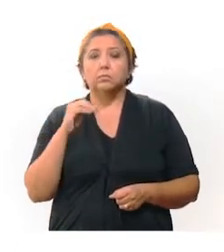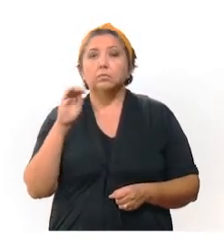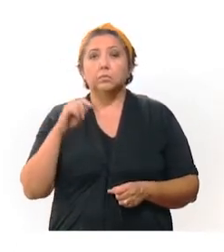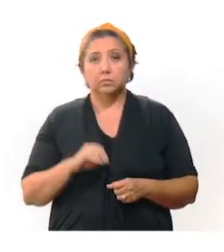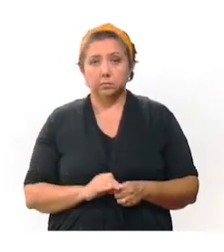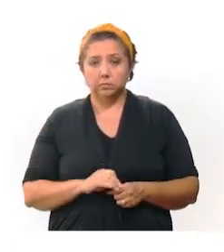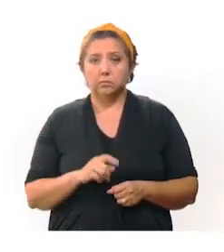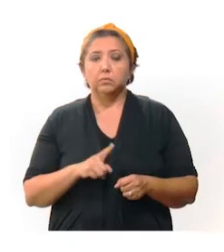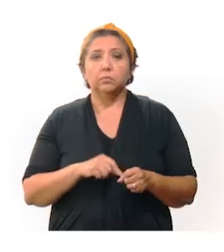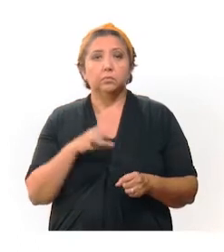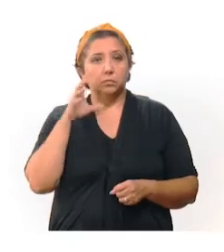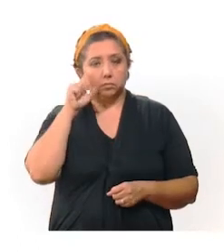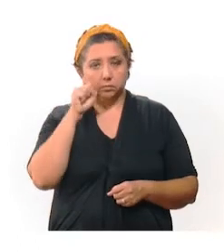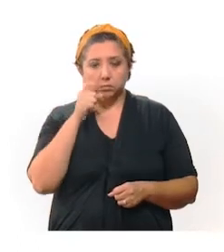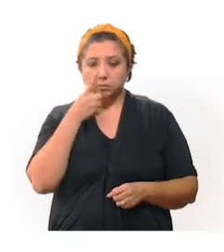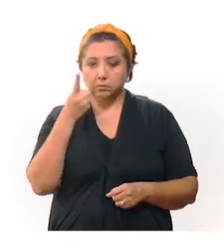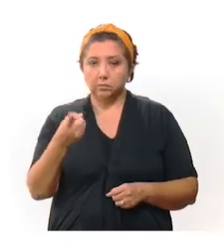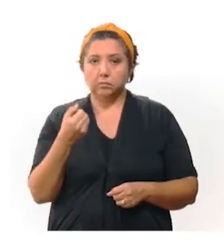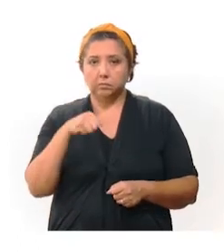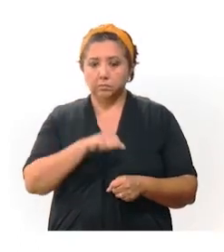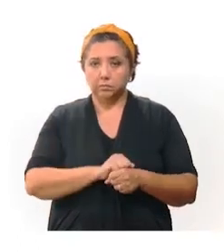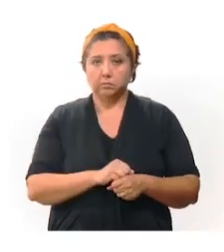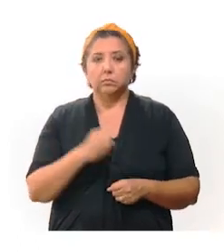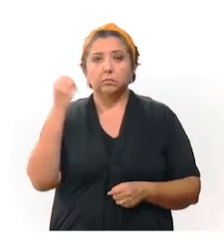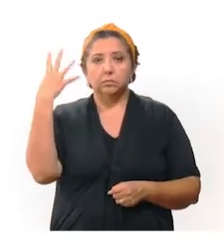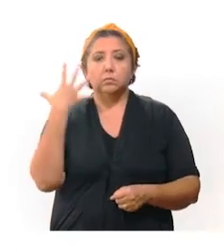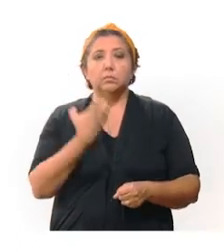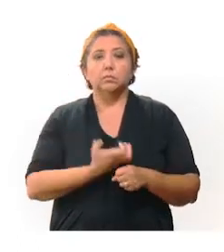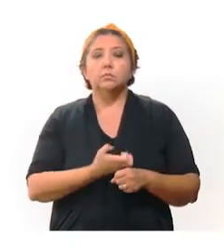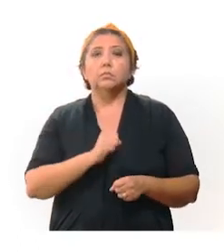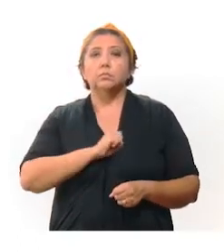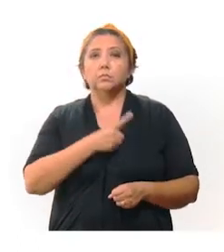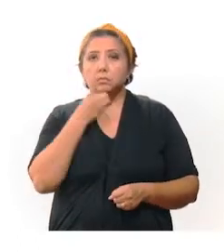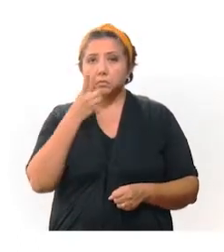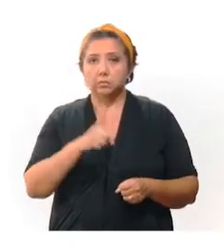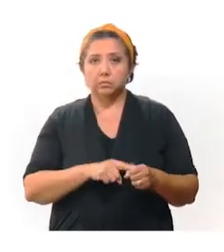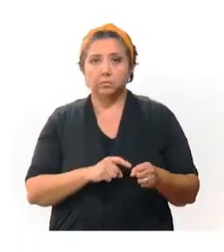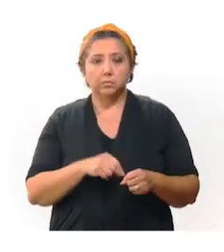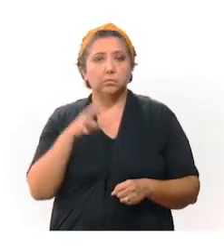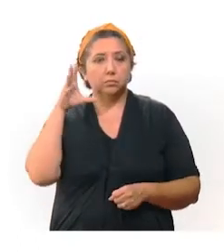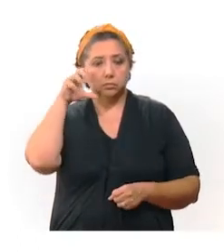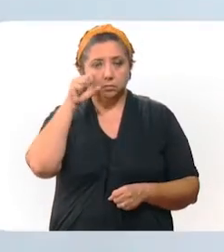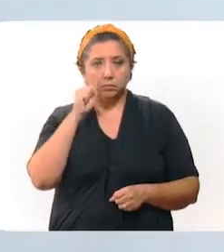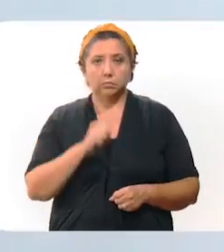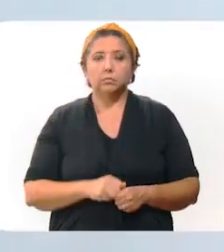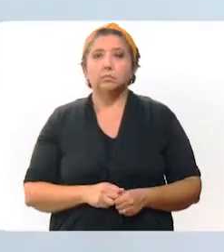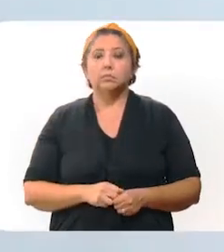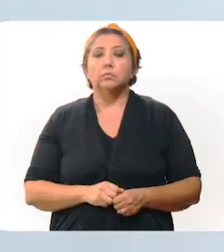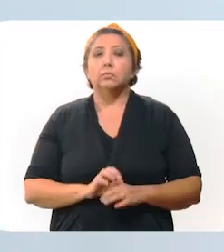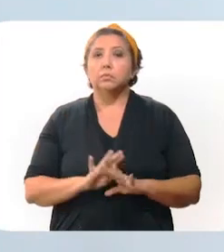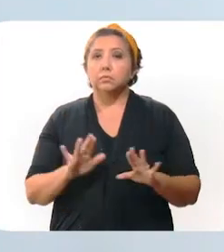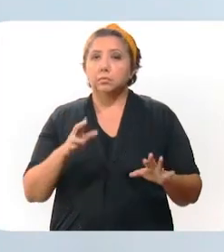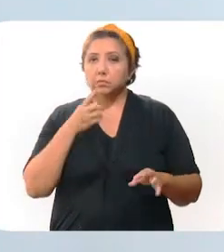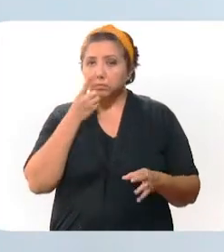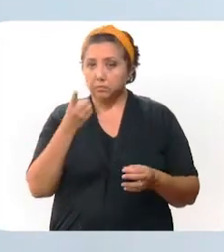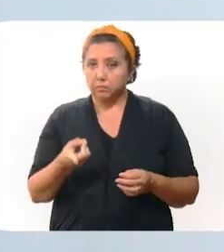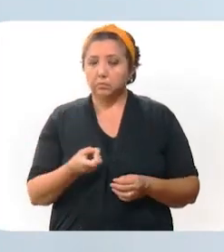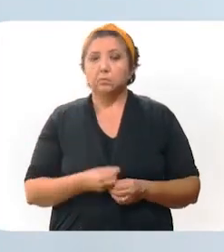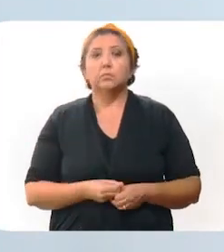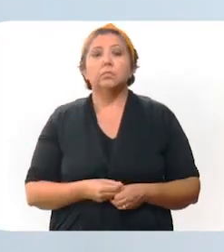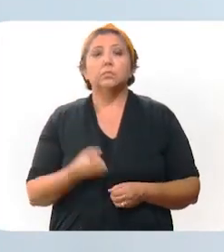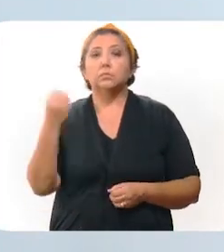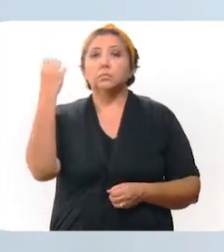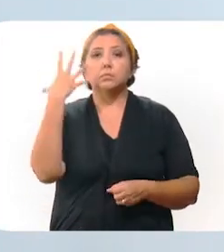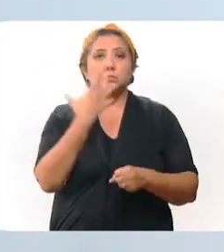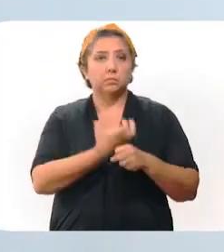naranja y en descenso. Los indicadores semanales del semáforo estatal de salud marcan color naranja. Como hemos informado,